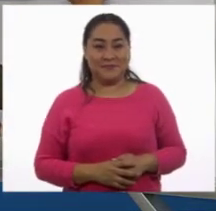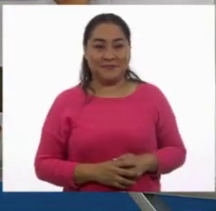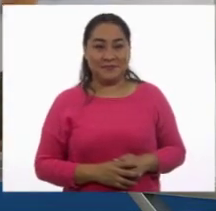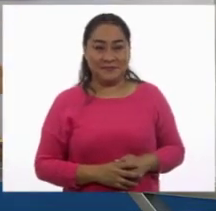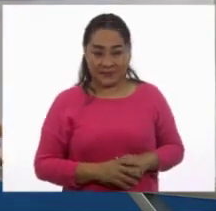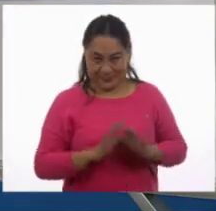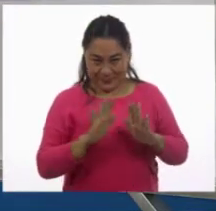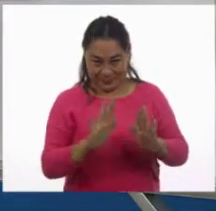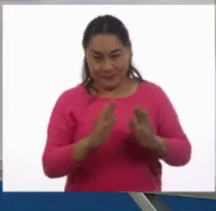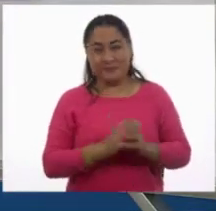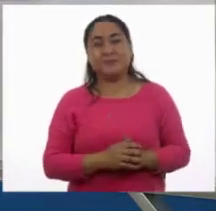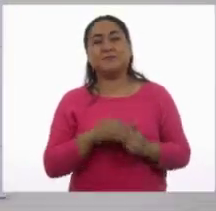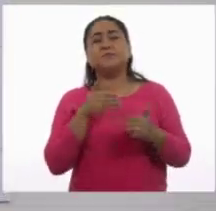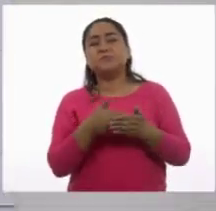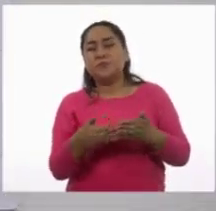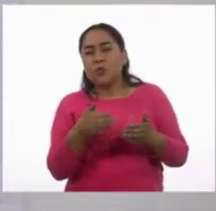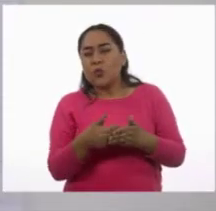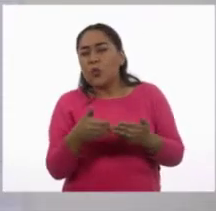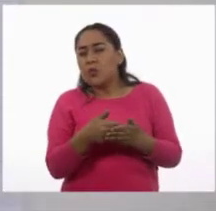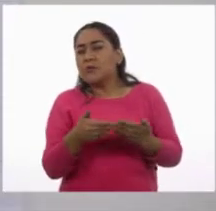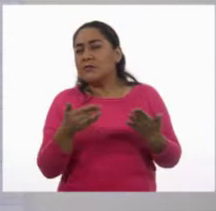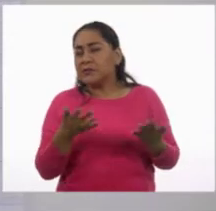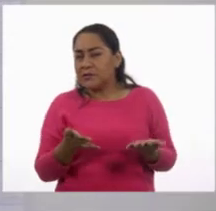Ahora, ajá, yo digo que en el